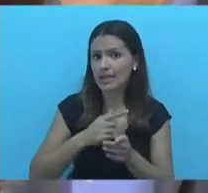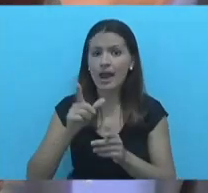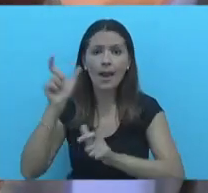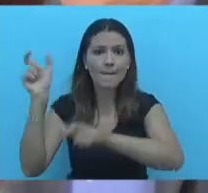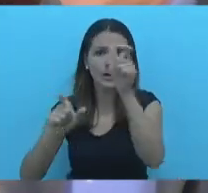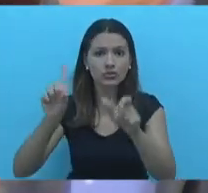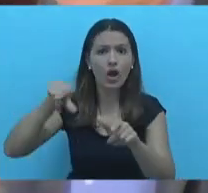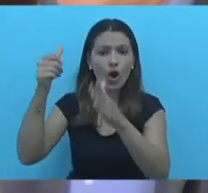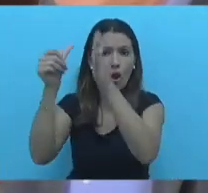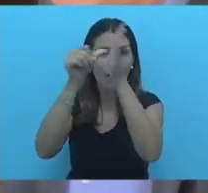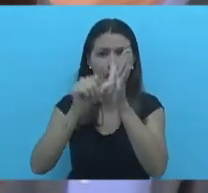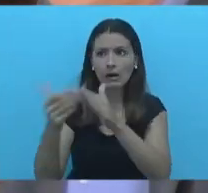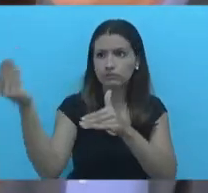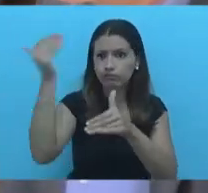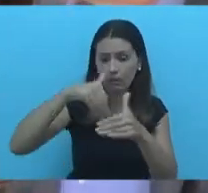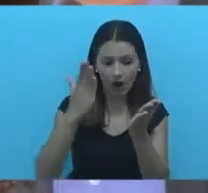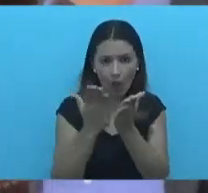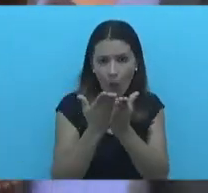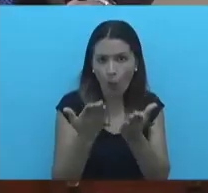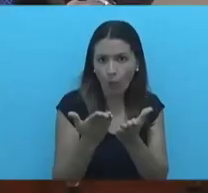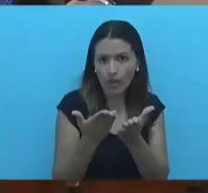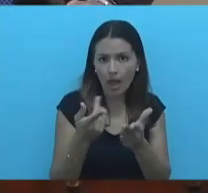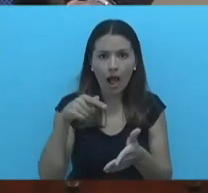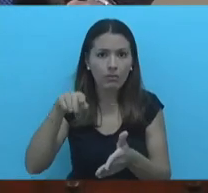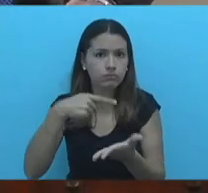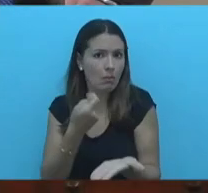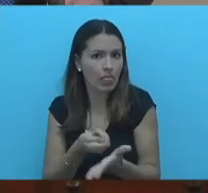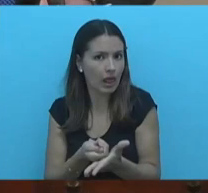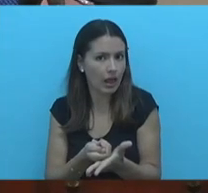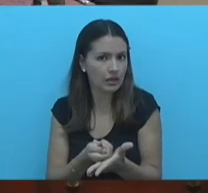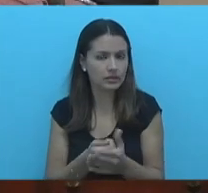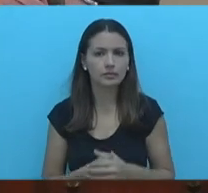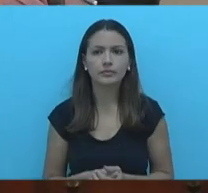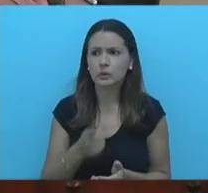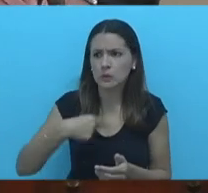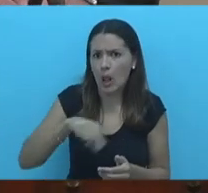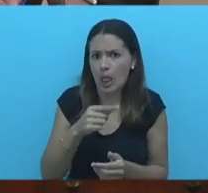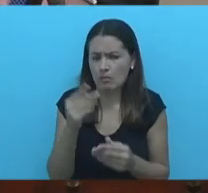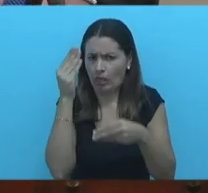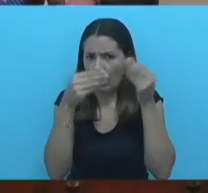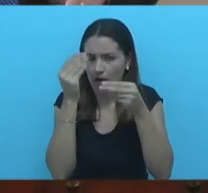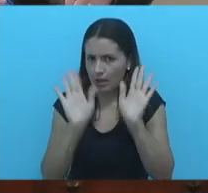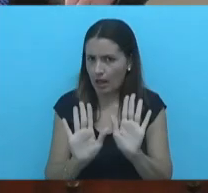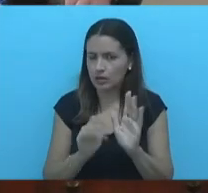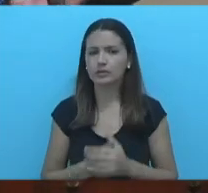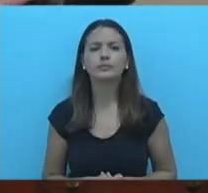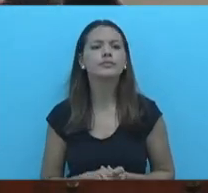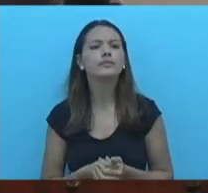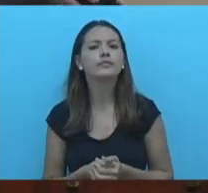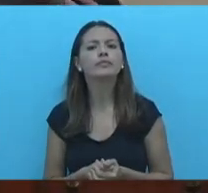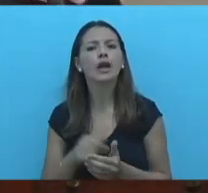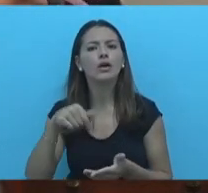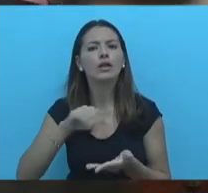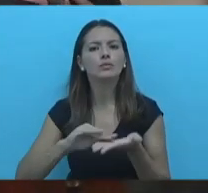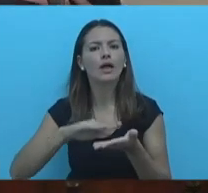residencia permanente en el país. Gracias, diputado. Diputada Meyer, tiene uso de la palabra. Gracias, señor presidente. Es para dar ingreso a un proyecto